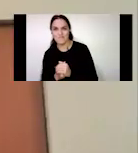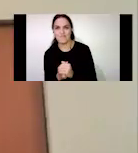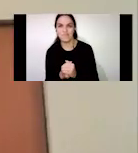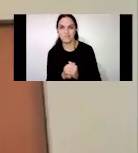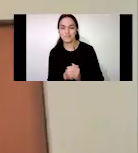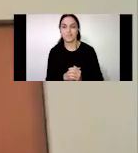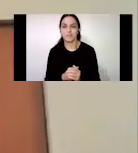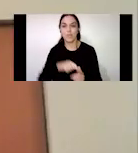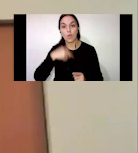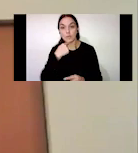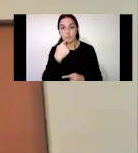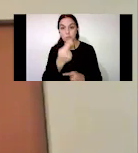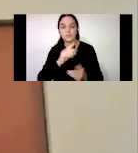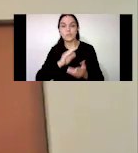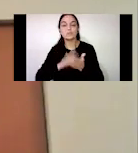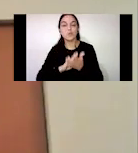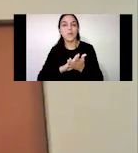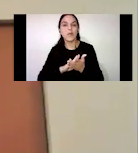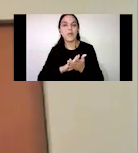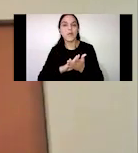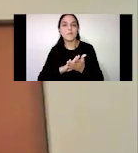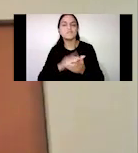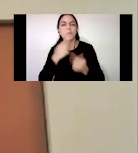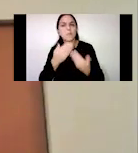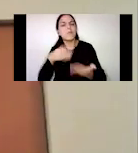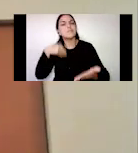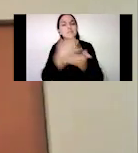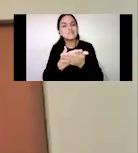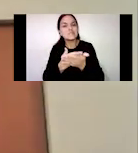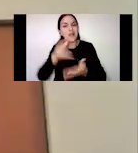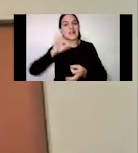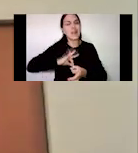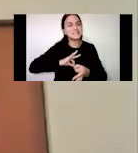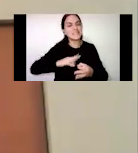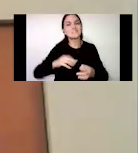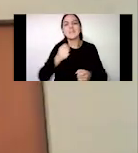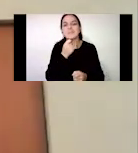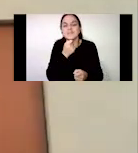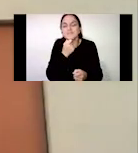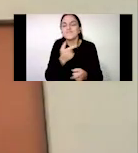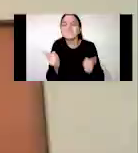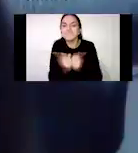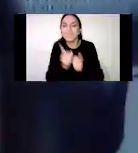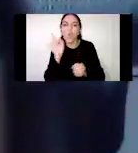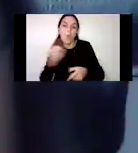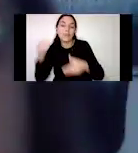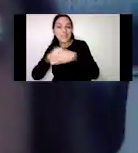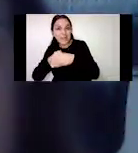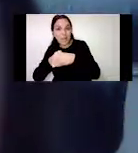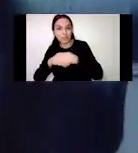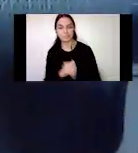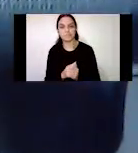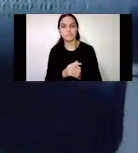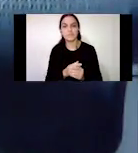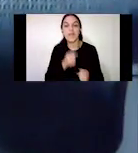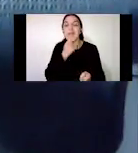tenemos otra pregunta. ¿El aplicativo sigue permitiendo presentar ganancias simplificado o solo integrado? No, el ganancia simplificado va